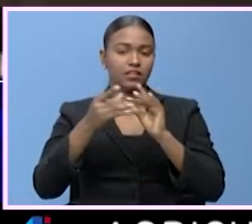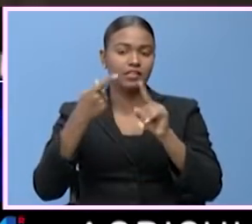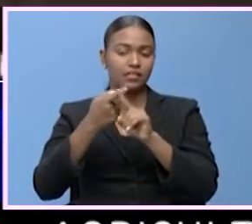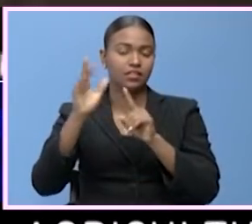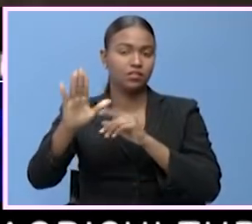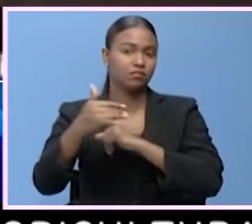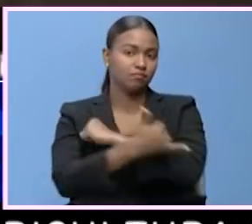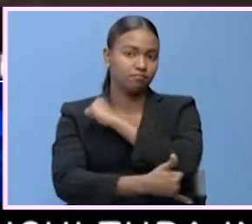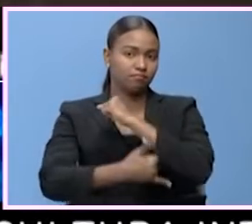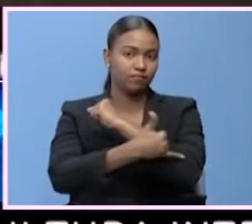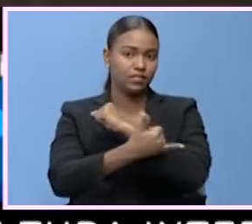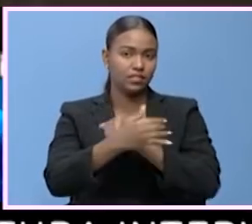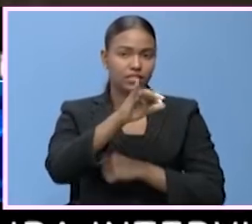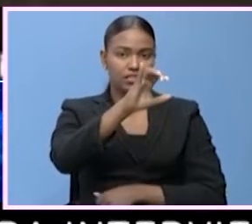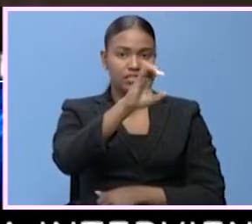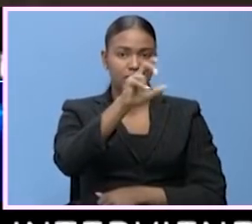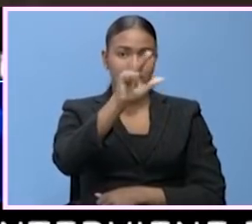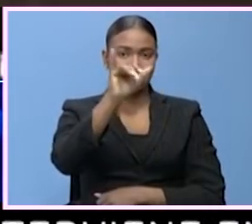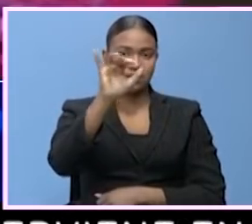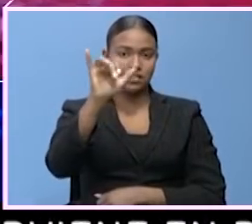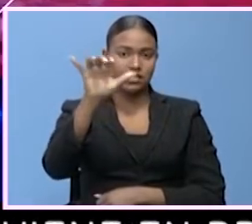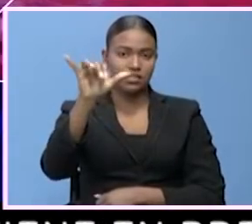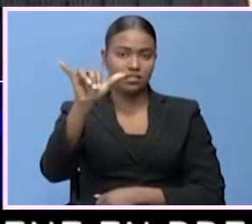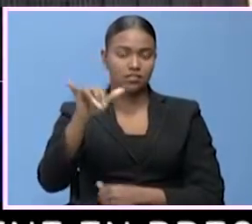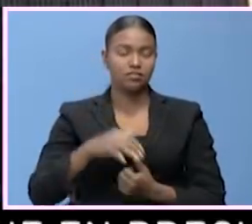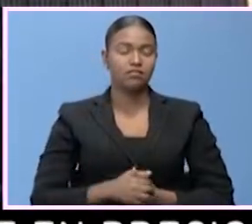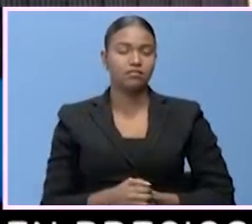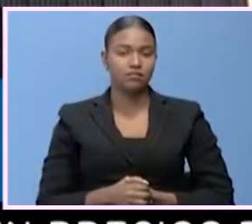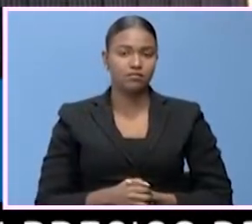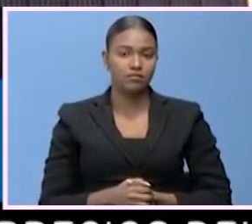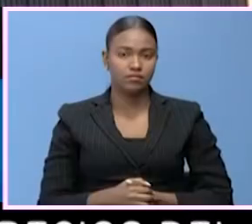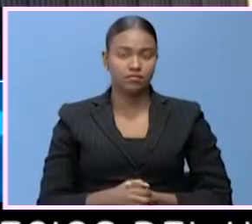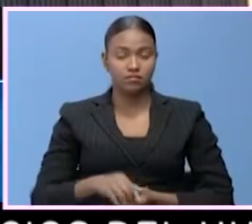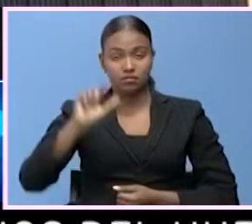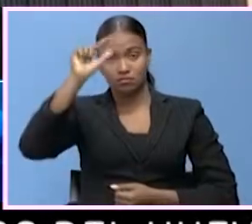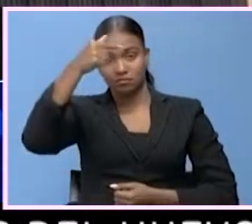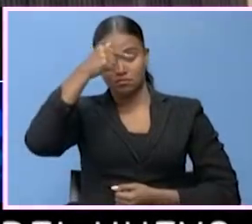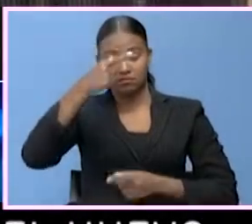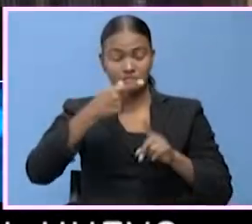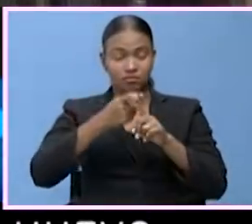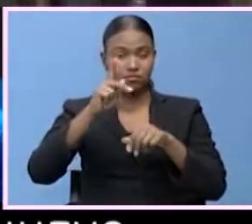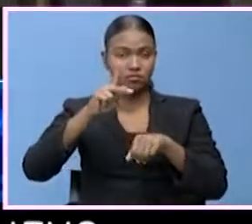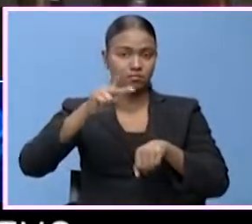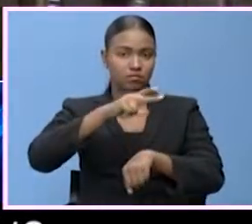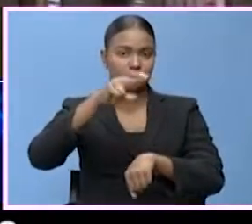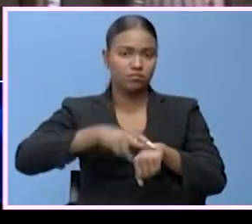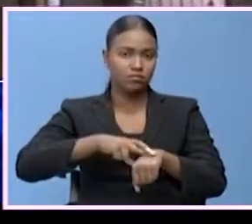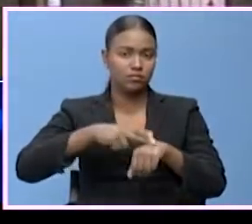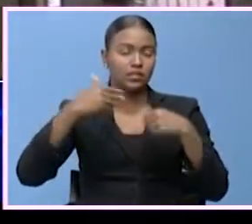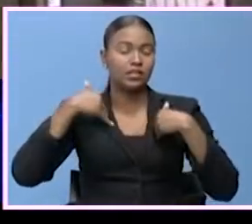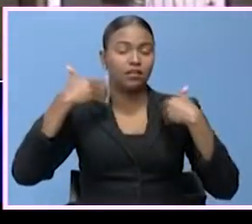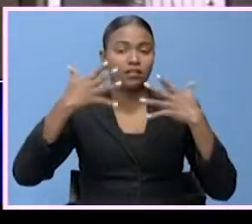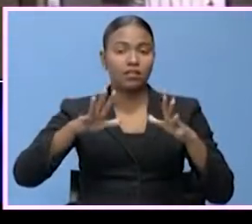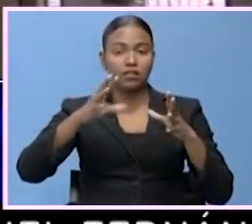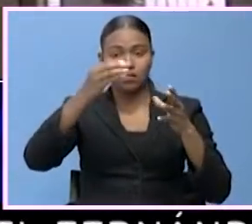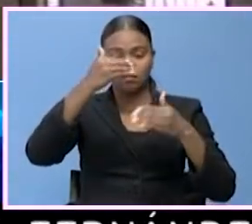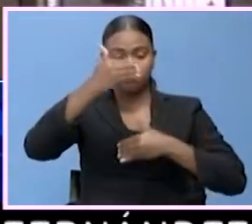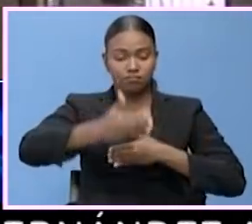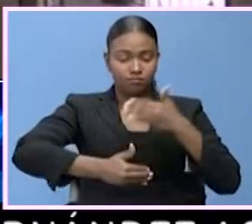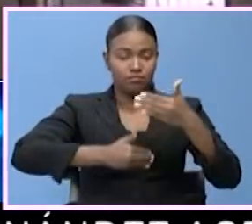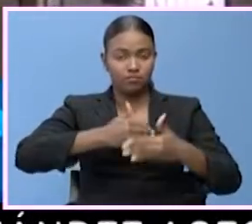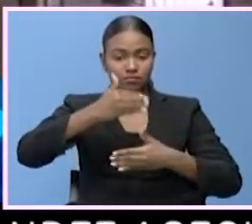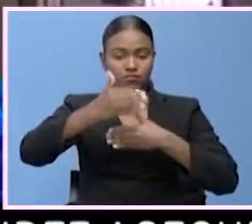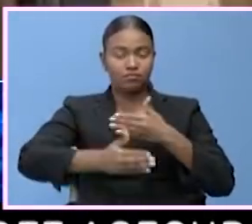ese país, Sergei Lavrov. El gobierno de Puerto Rico ha dado los primeros pasos